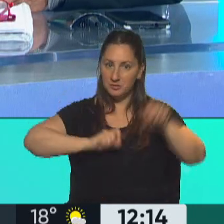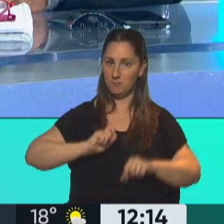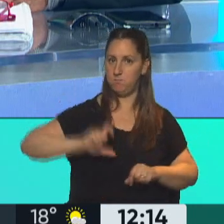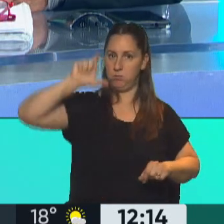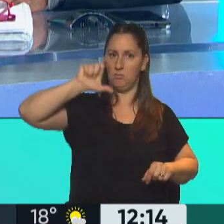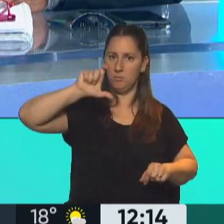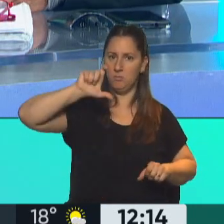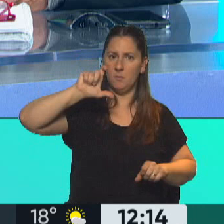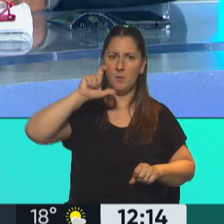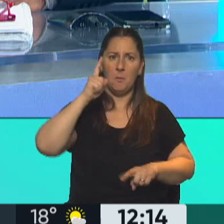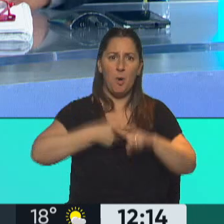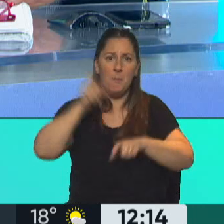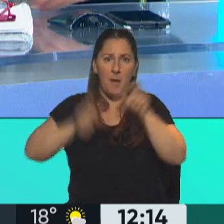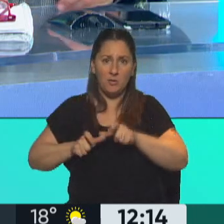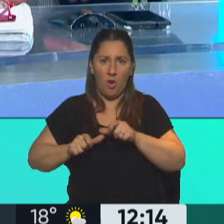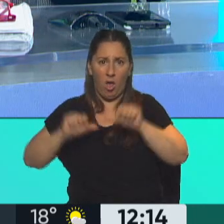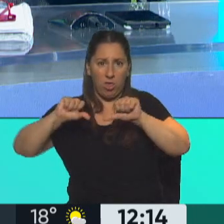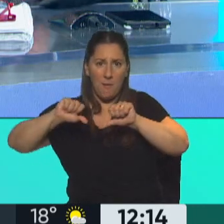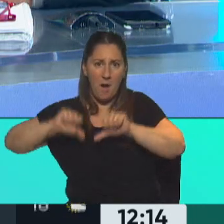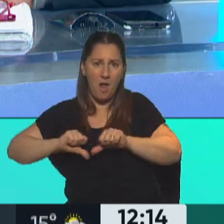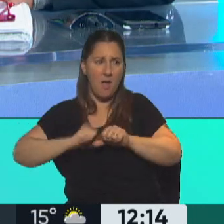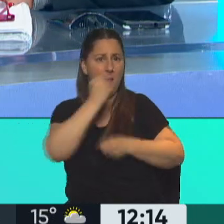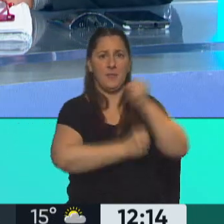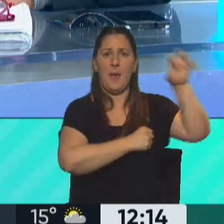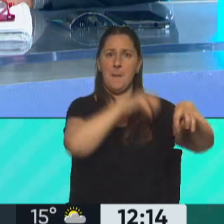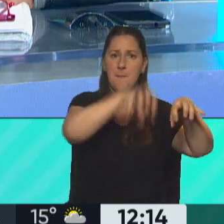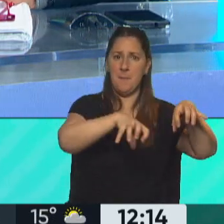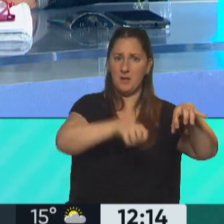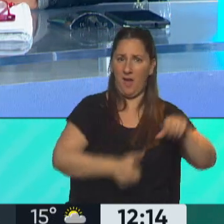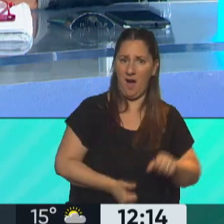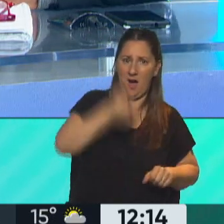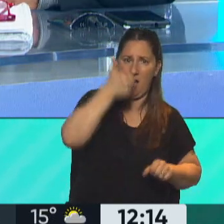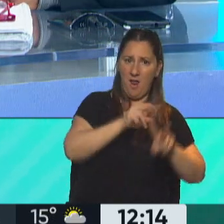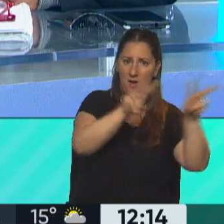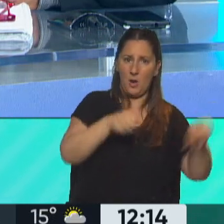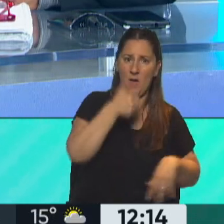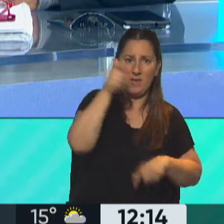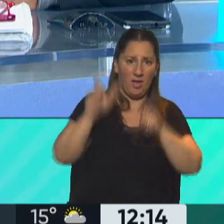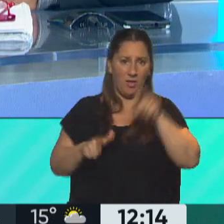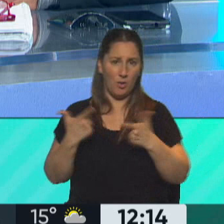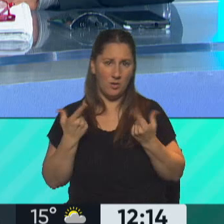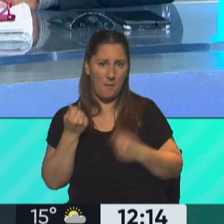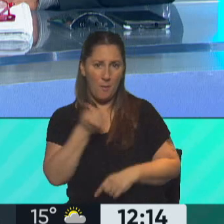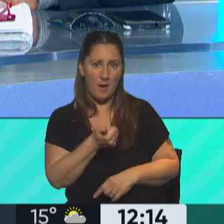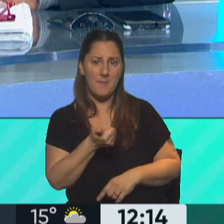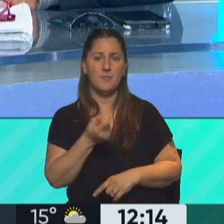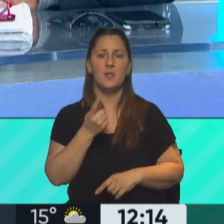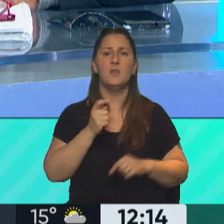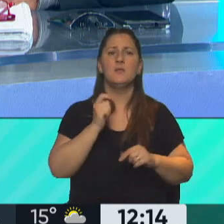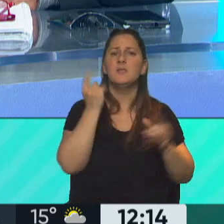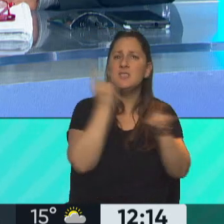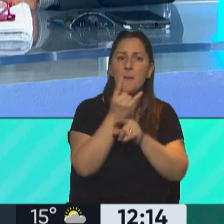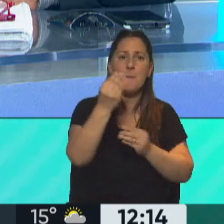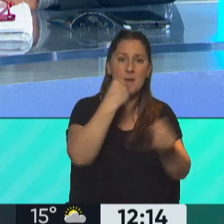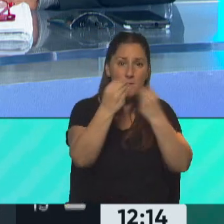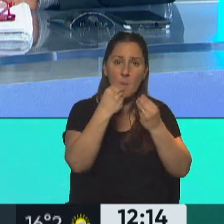en desmedro de aquellos que van cayendo bajo la línea de indigencia. Sí, y después Julia lo va a explicar mejor, pero el tema además, Vero, es que no dejaron de aumentar en